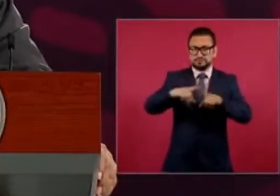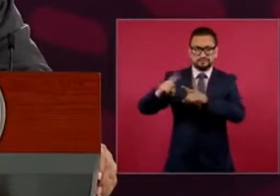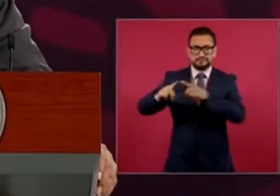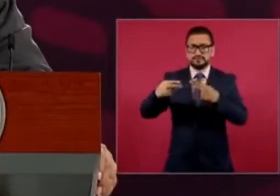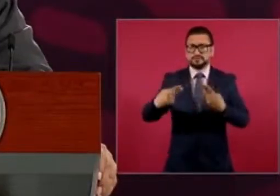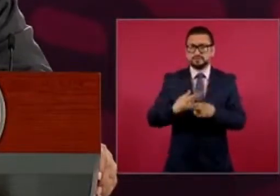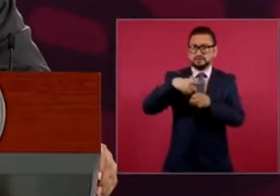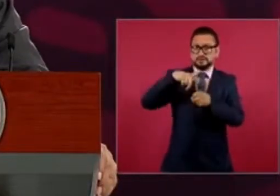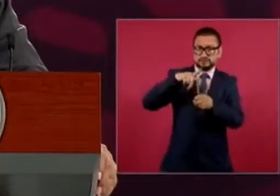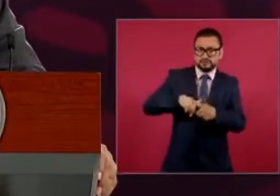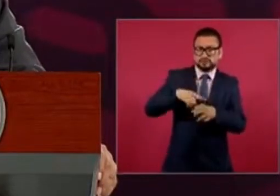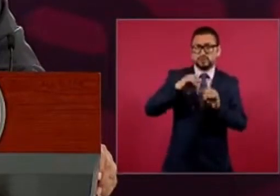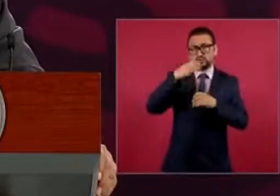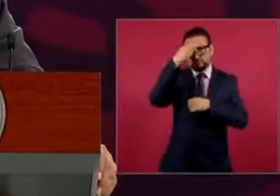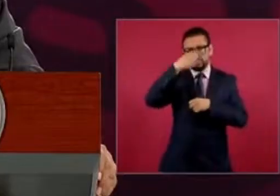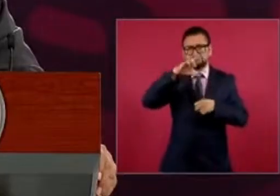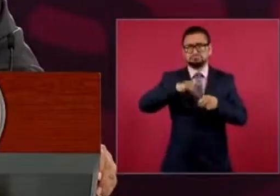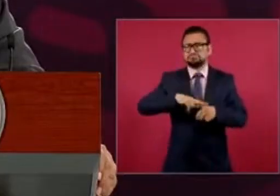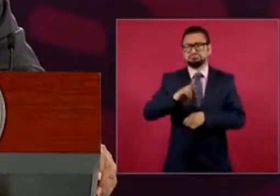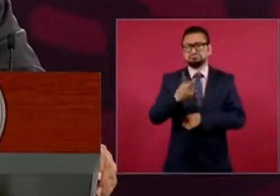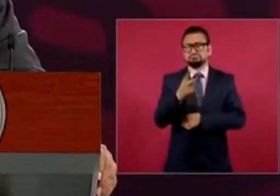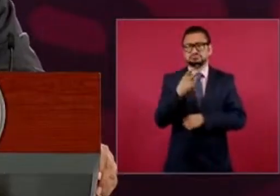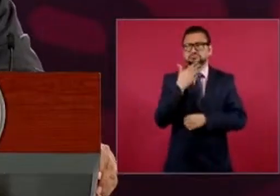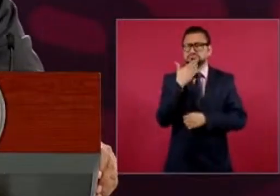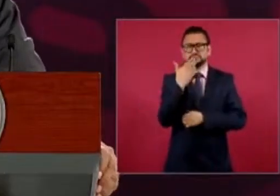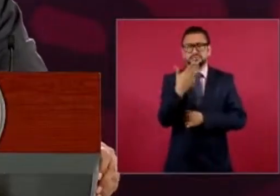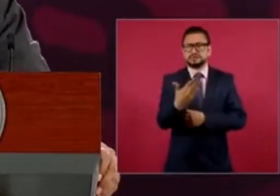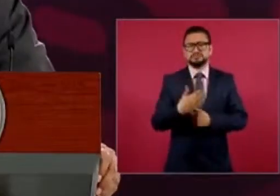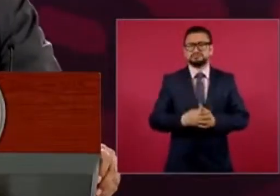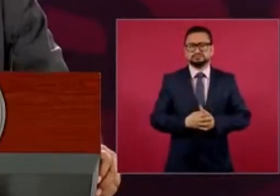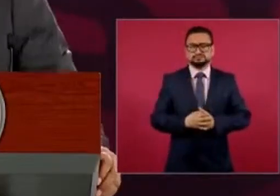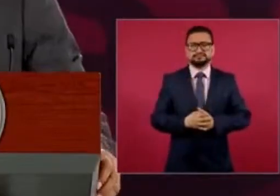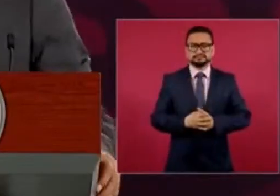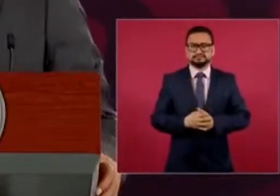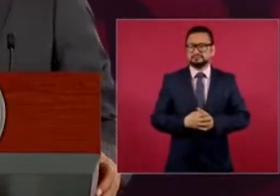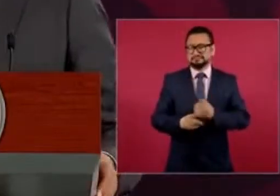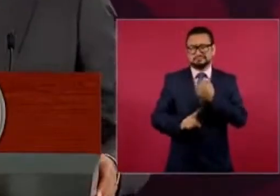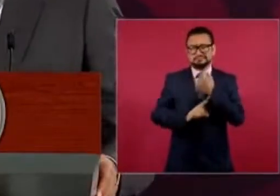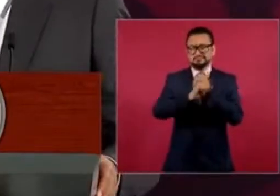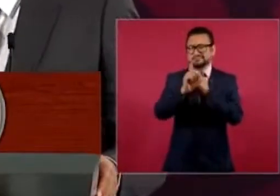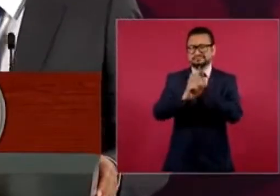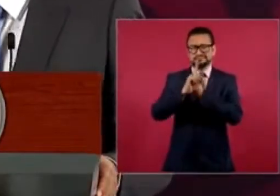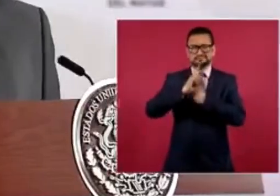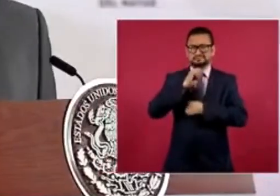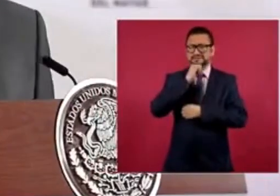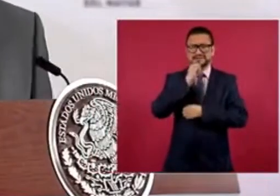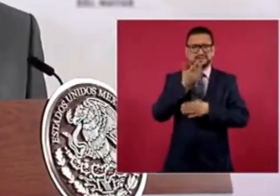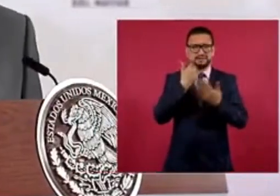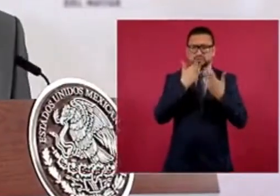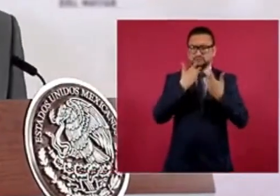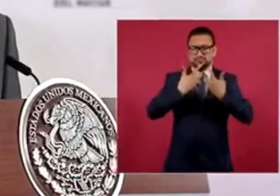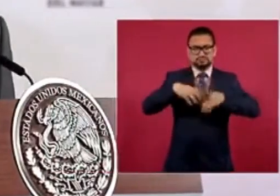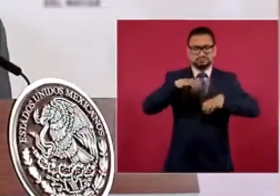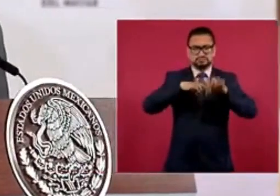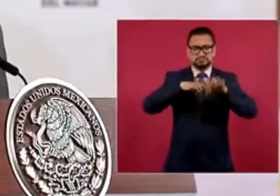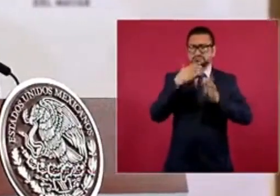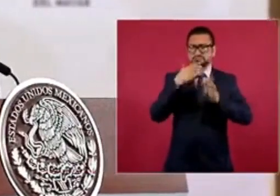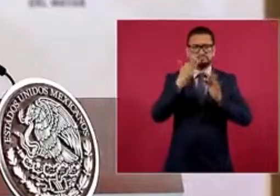nacional y extranjero. No ha habido problemas con las empresas.